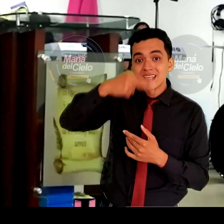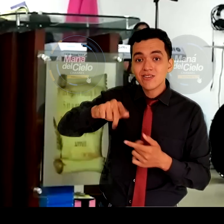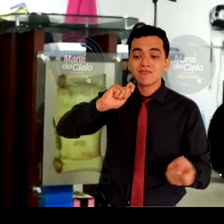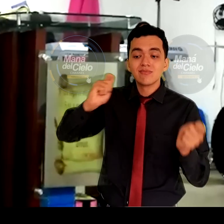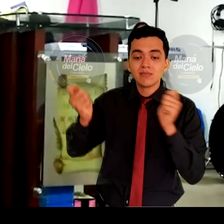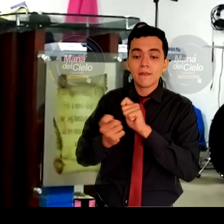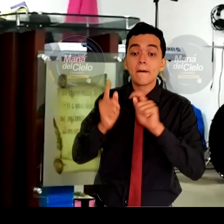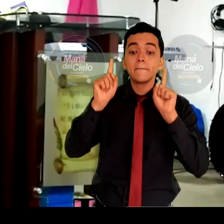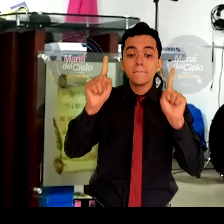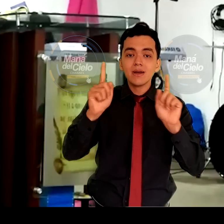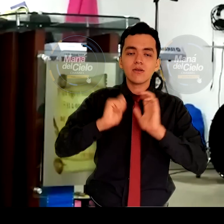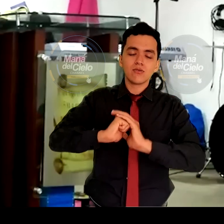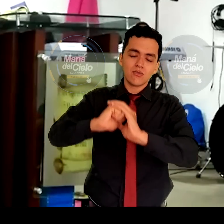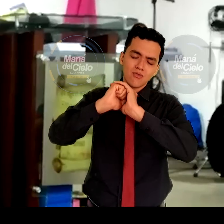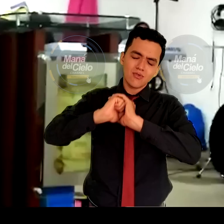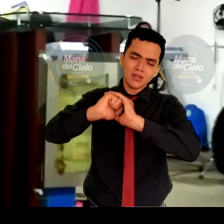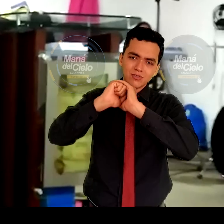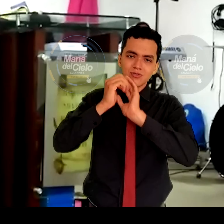través de la oración.